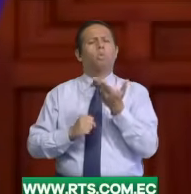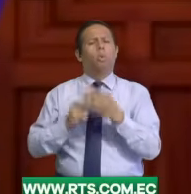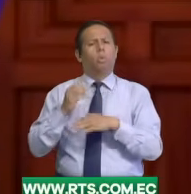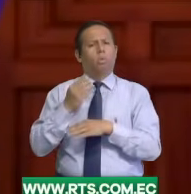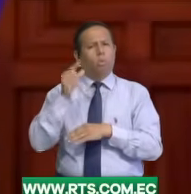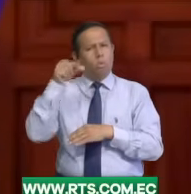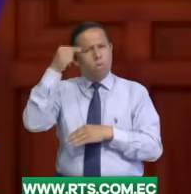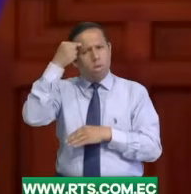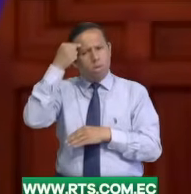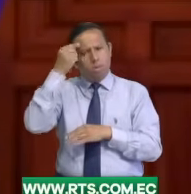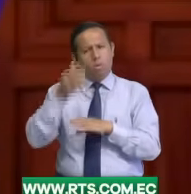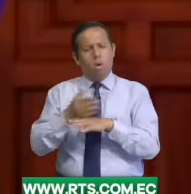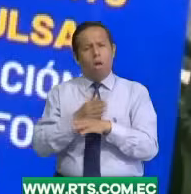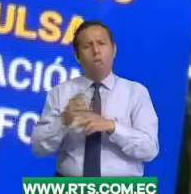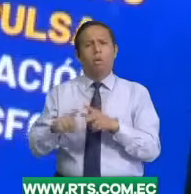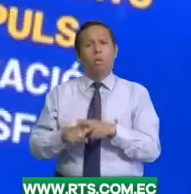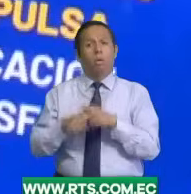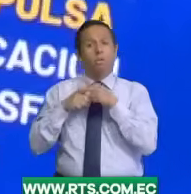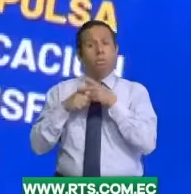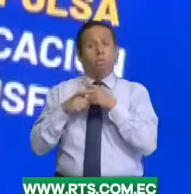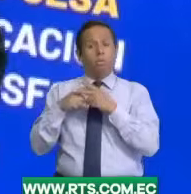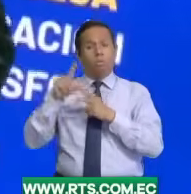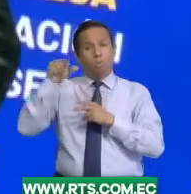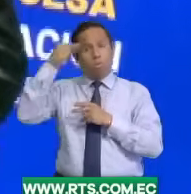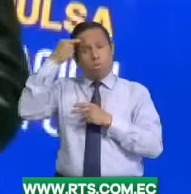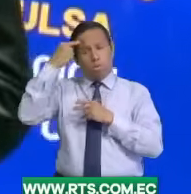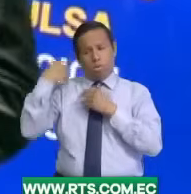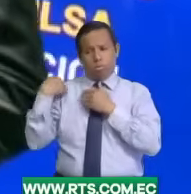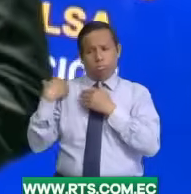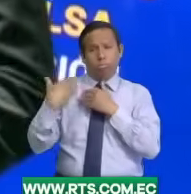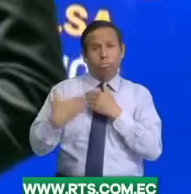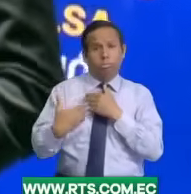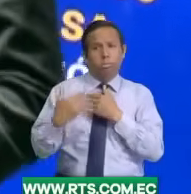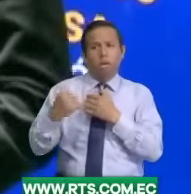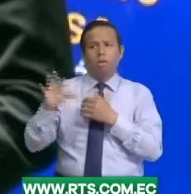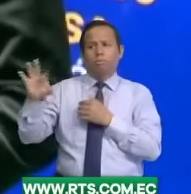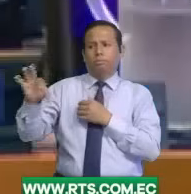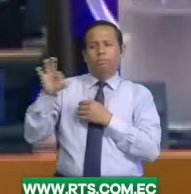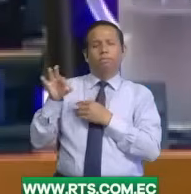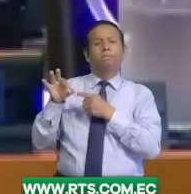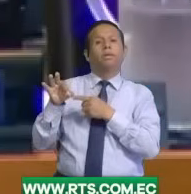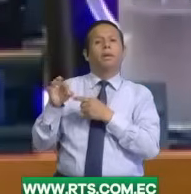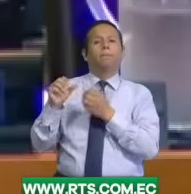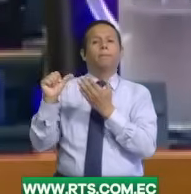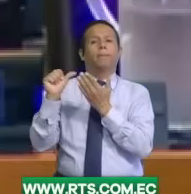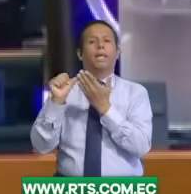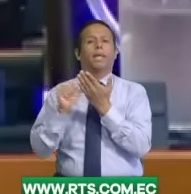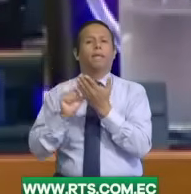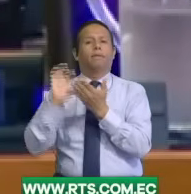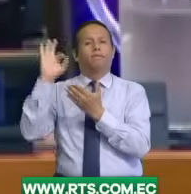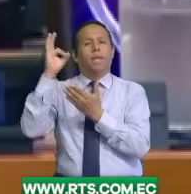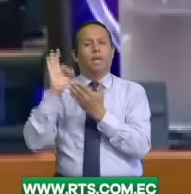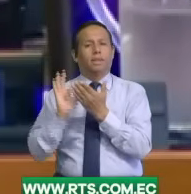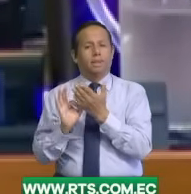posesión. En el arranque de su periodo, el primer mandatario eligió a Moya como su ministra de Finanzas. Sin embargo,